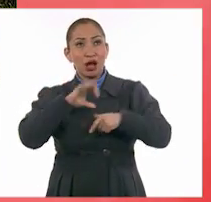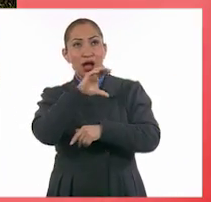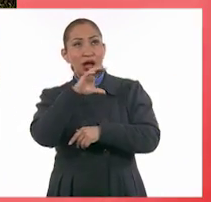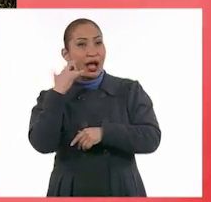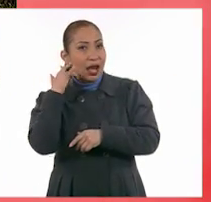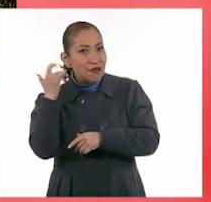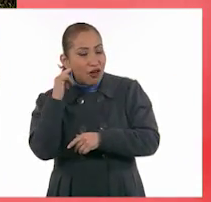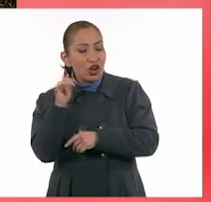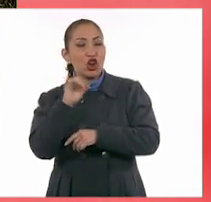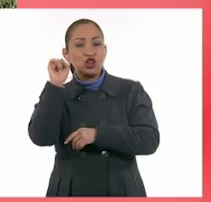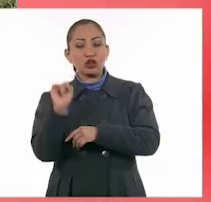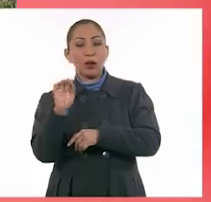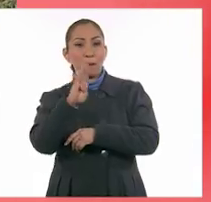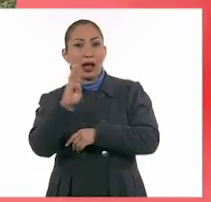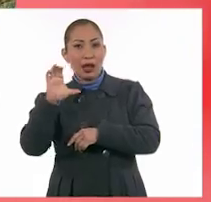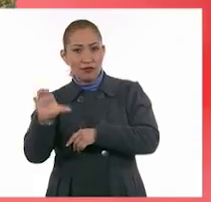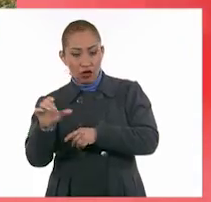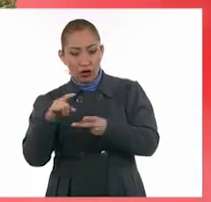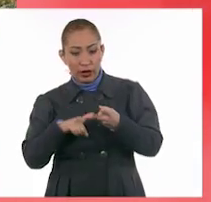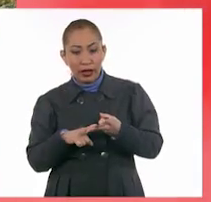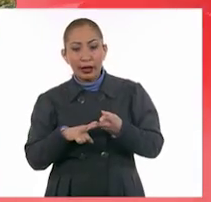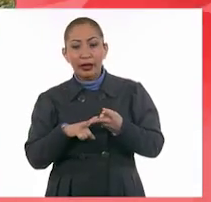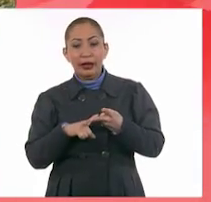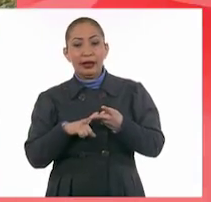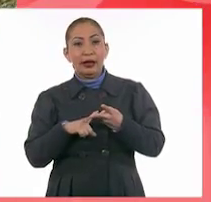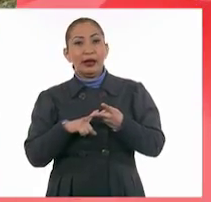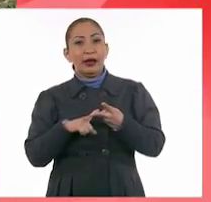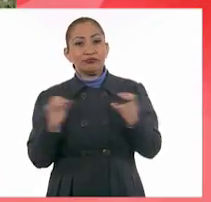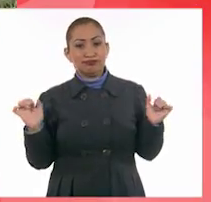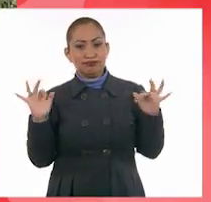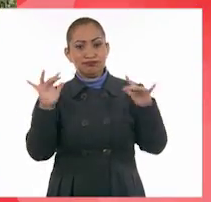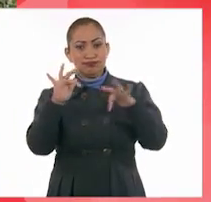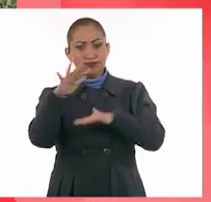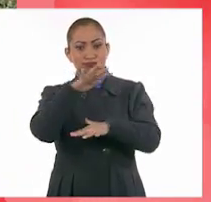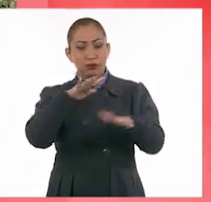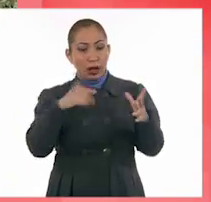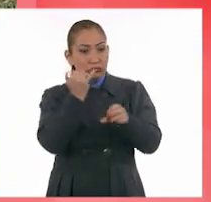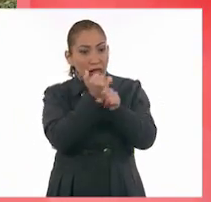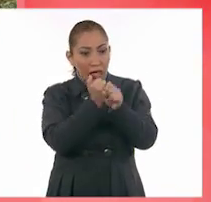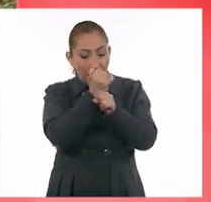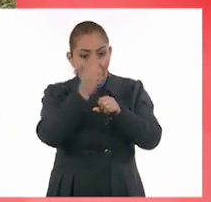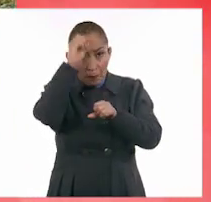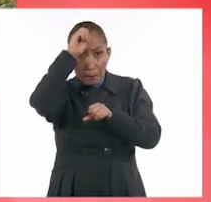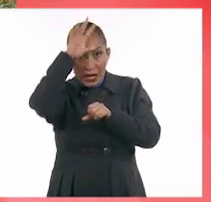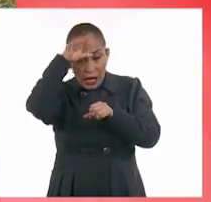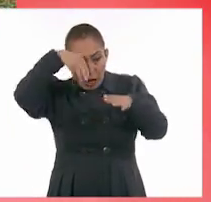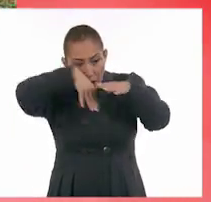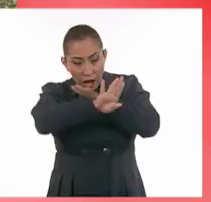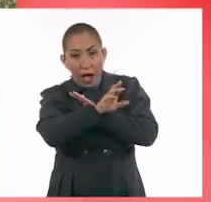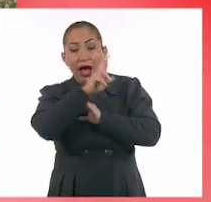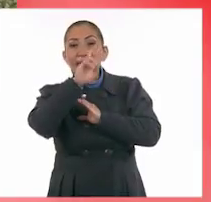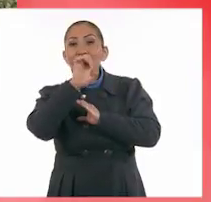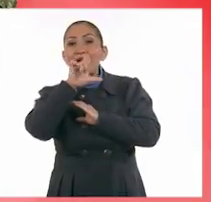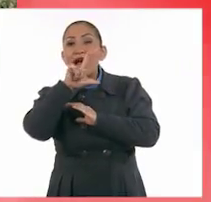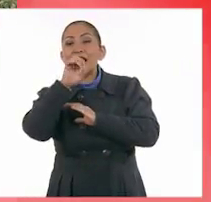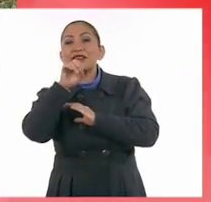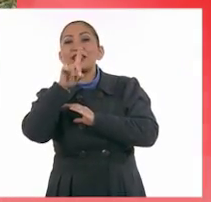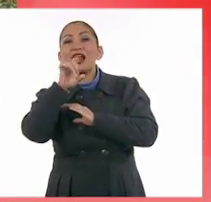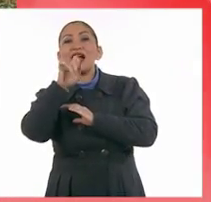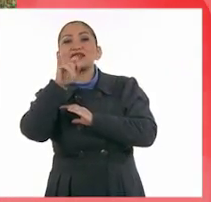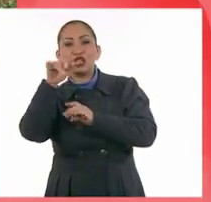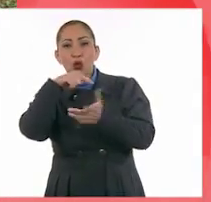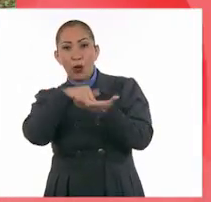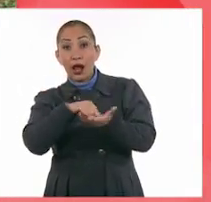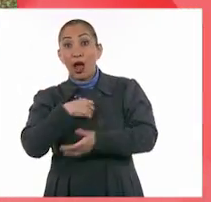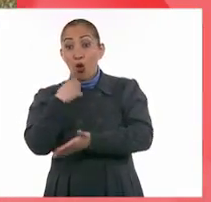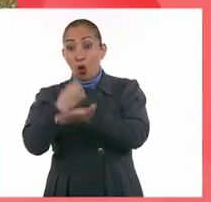California, del sur de Baja California, y empiezan a explotar las minas de Real del Castillo.